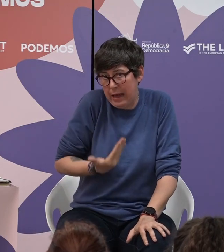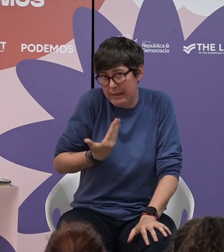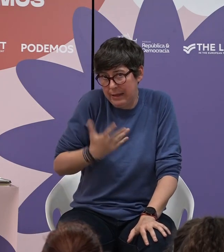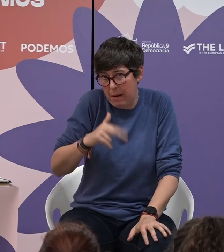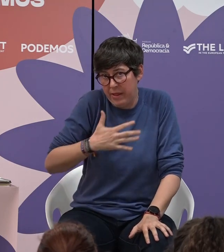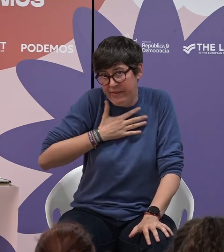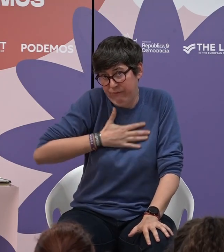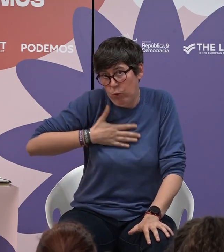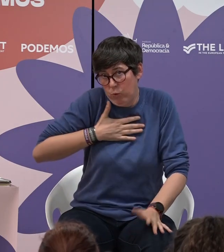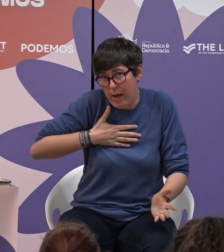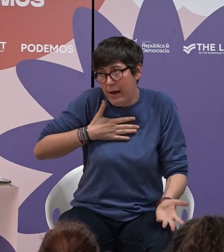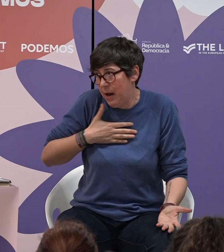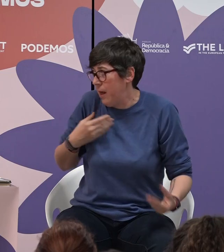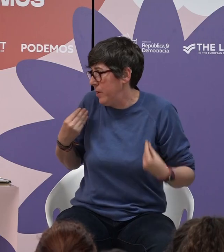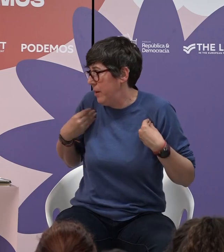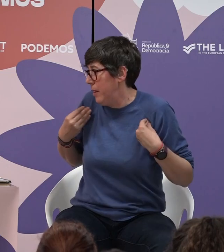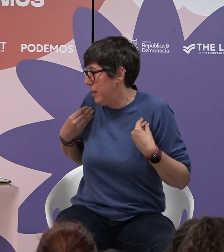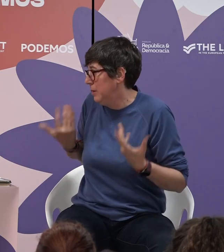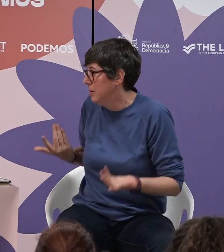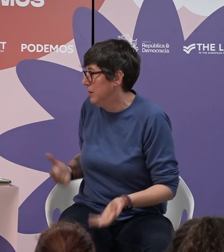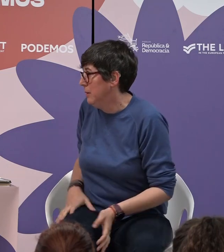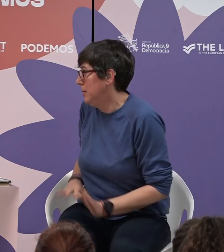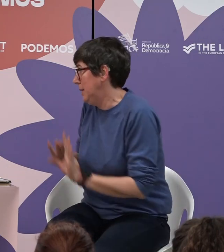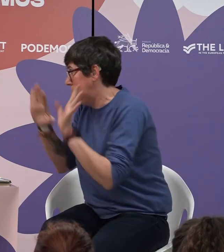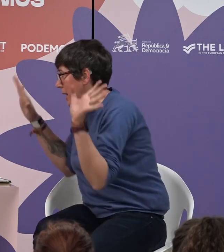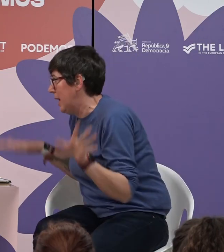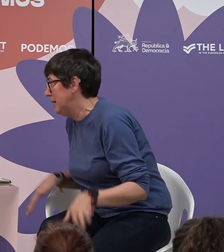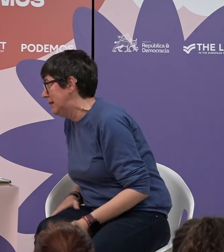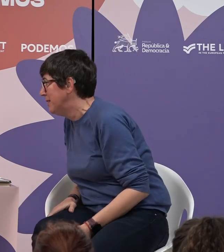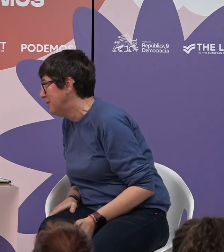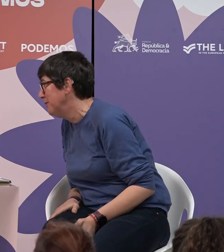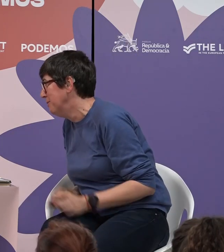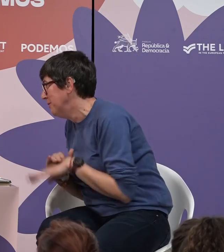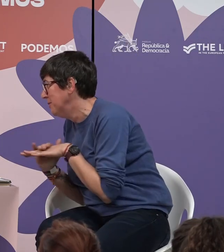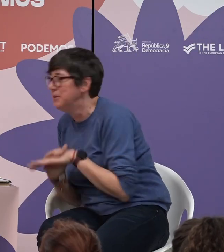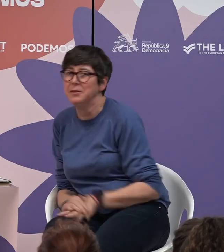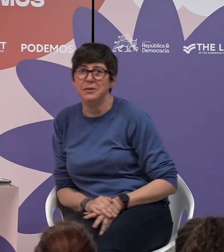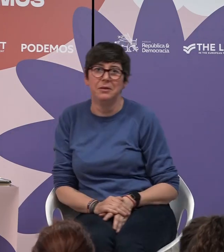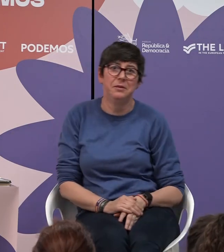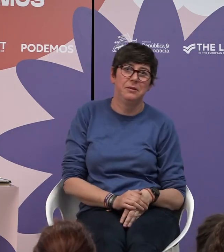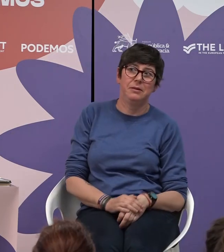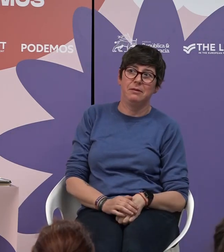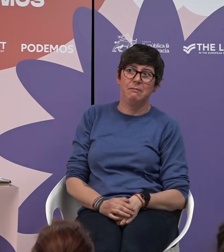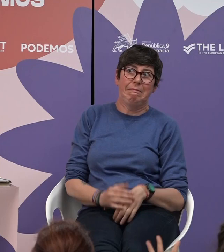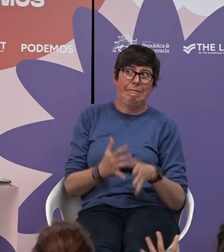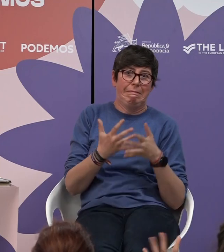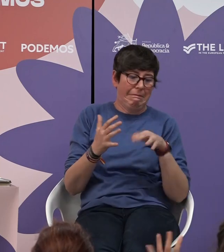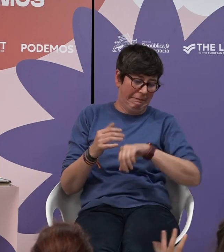pero yo creo que igual que es la diversidad y que tenemos que disfrutar de la vida y ya está